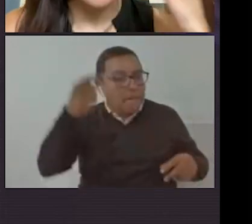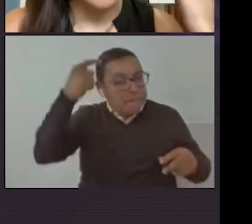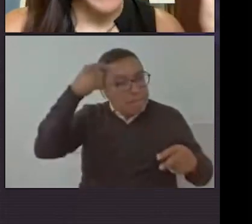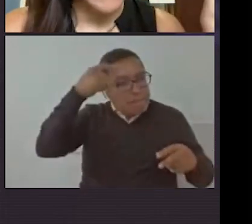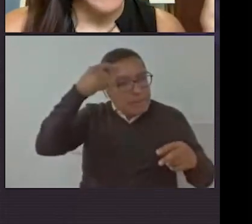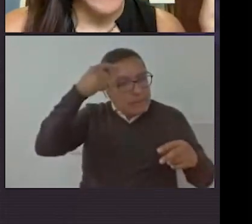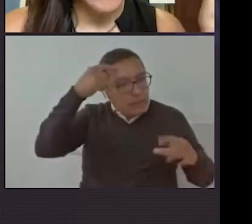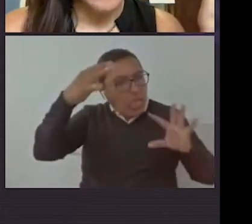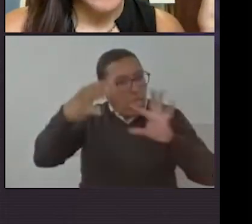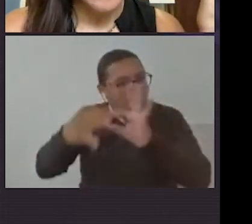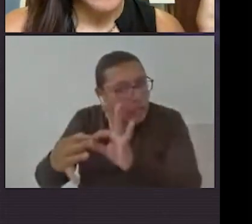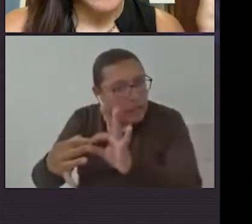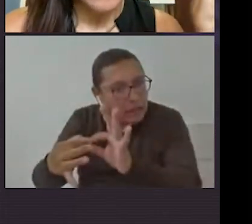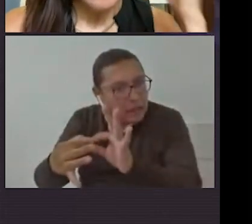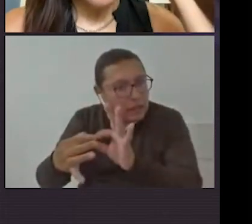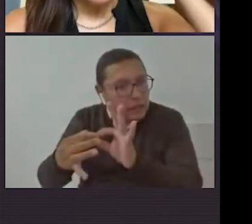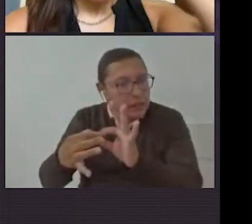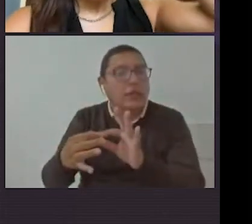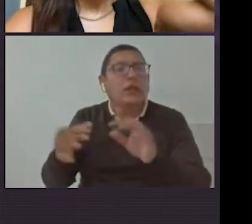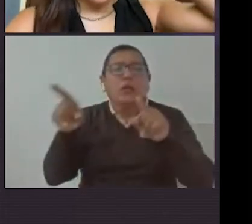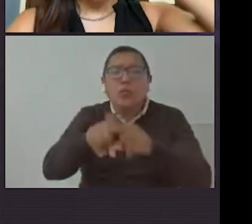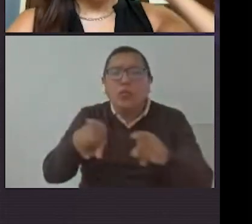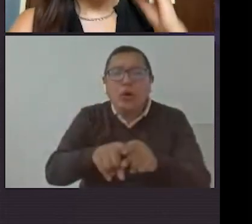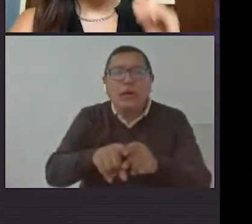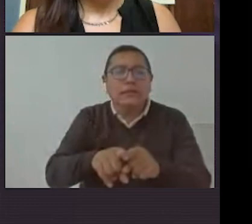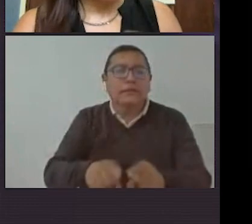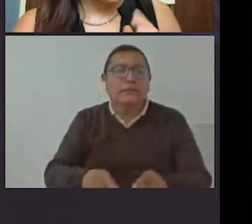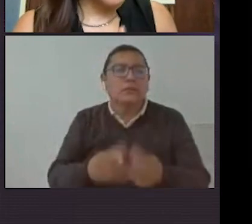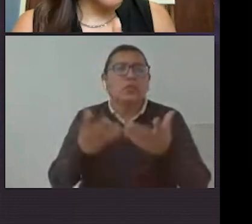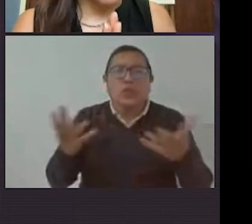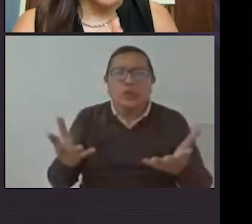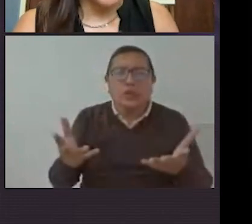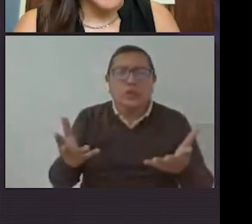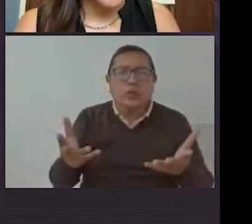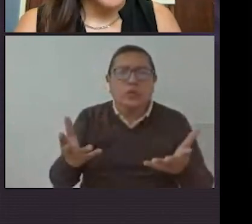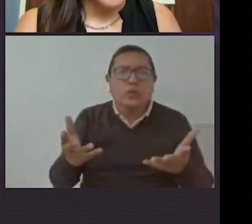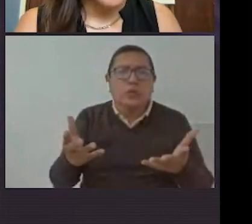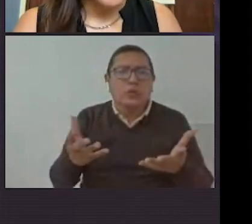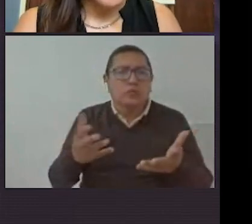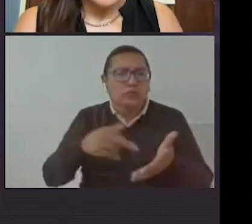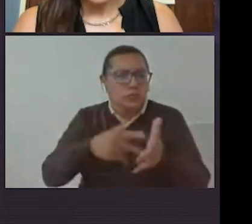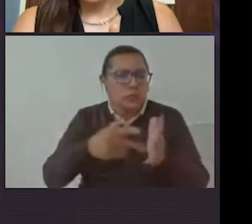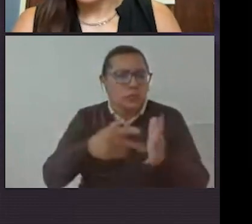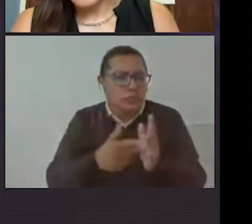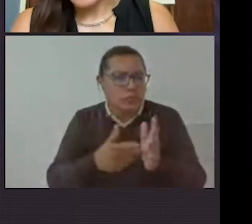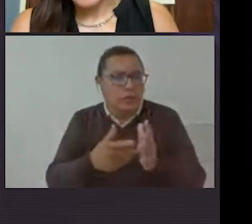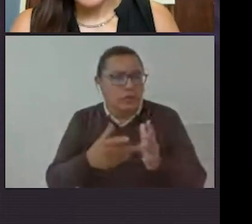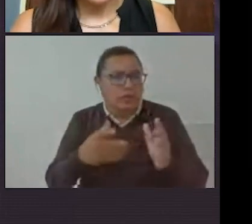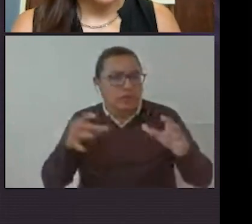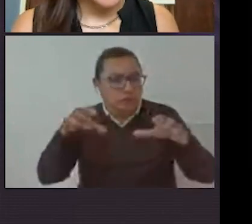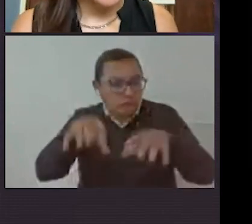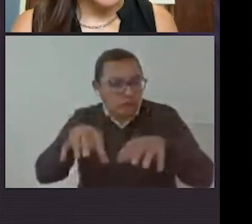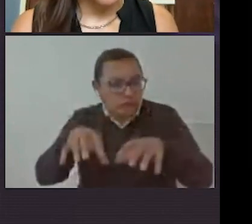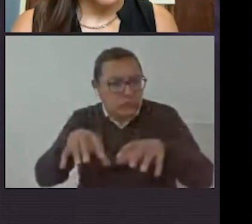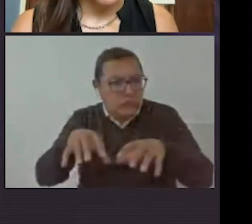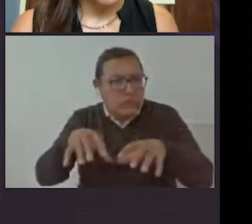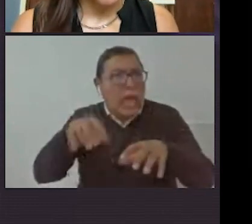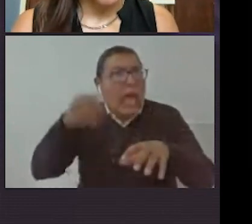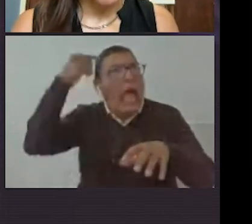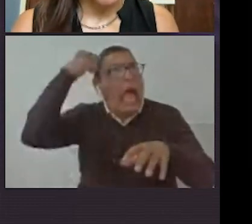En qué se parece y cuándo queremos empezar a quitar esa